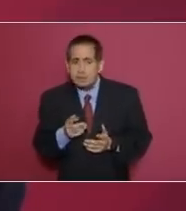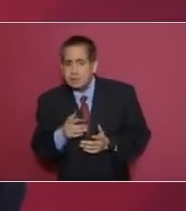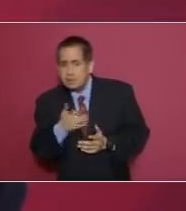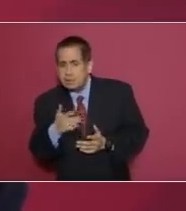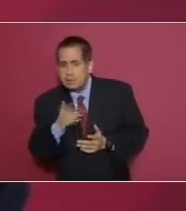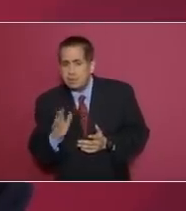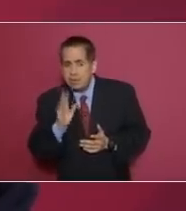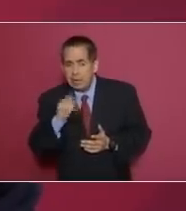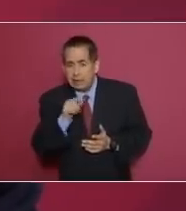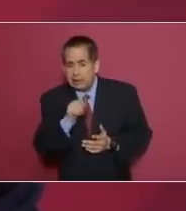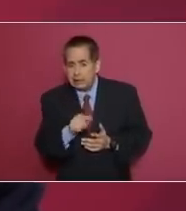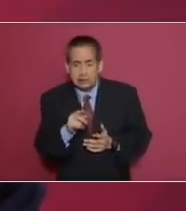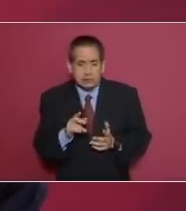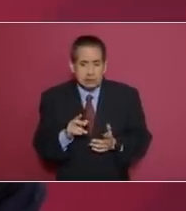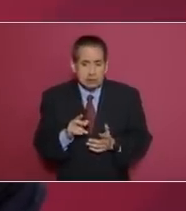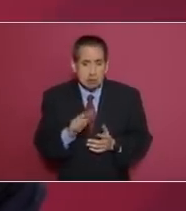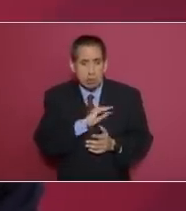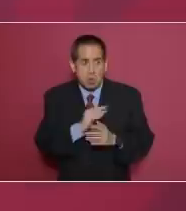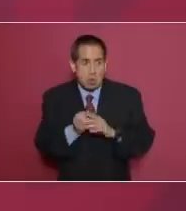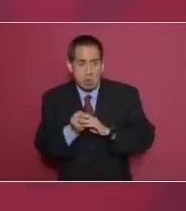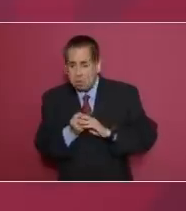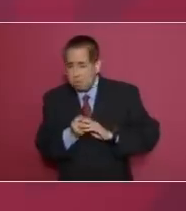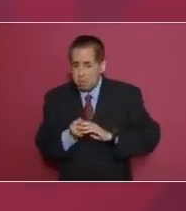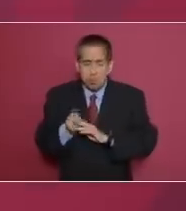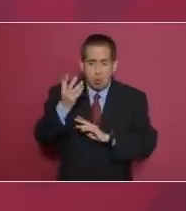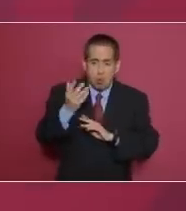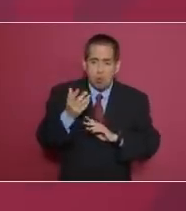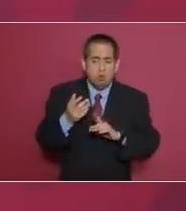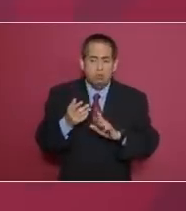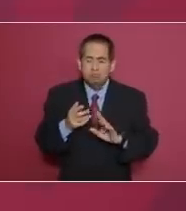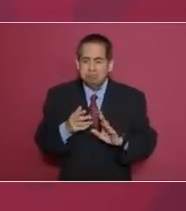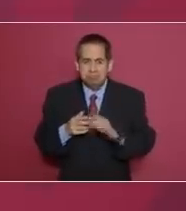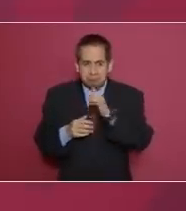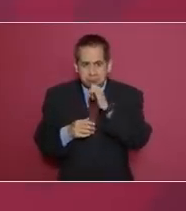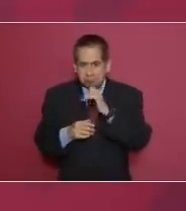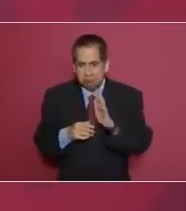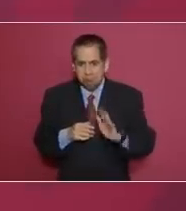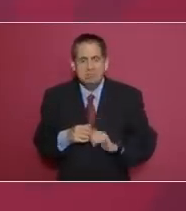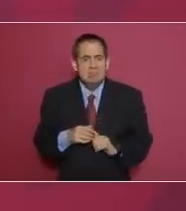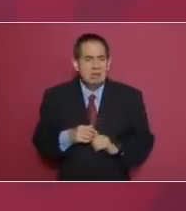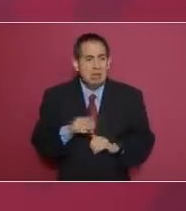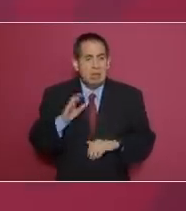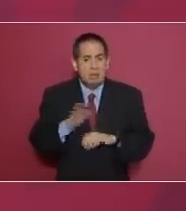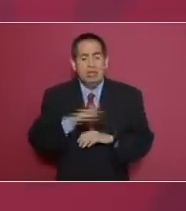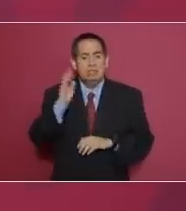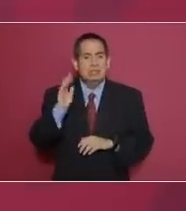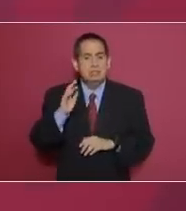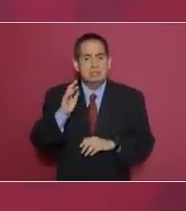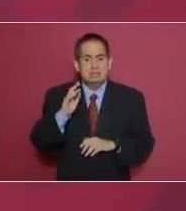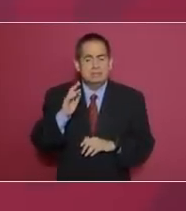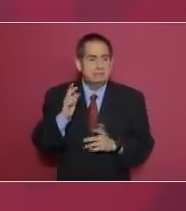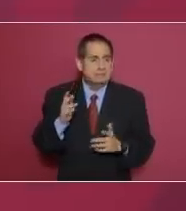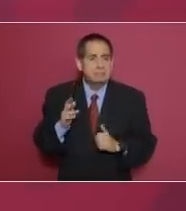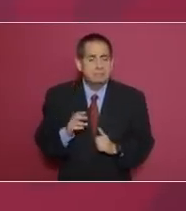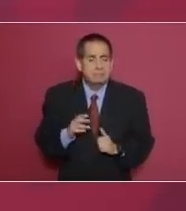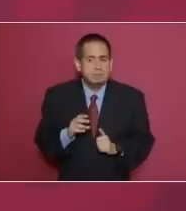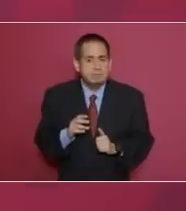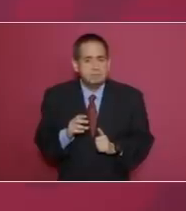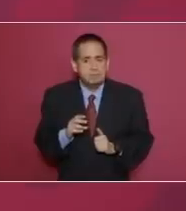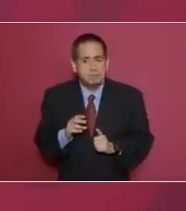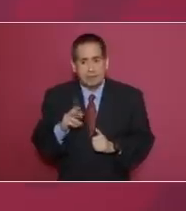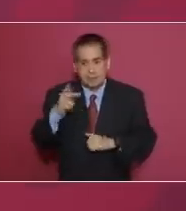indicios de que pueda haber una situación de